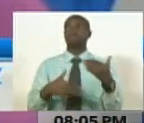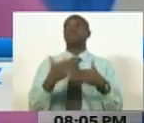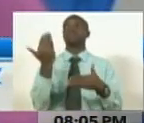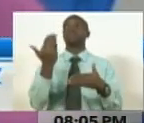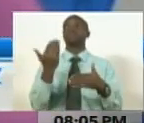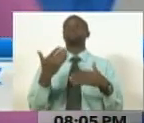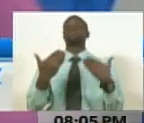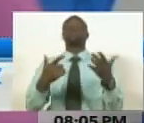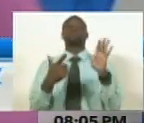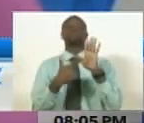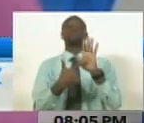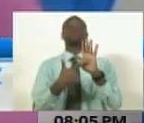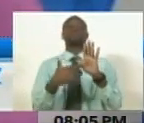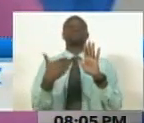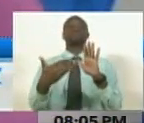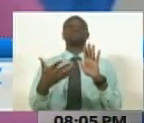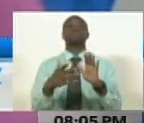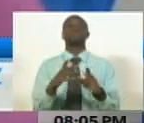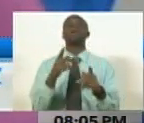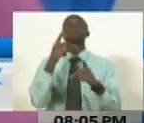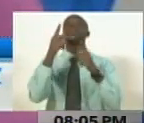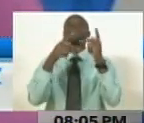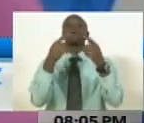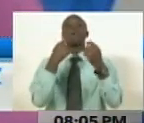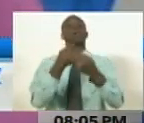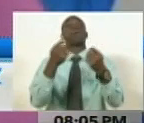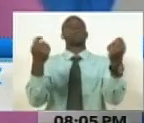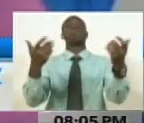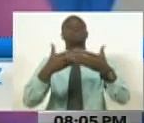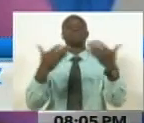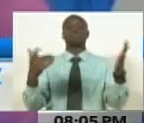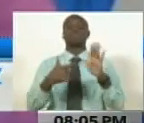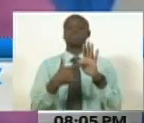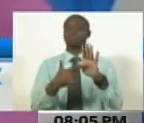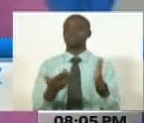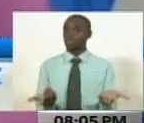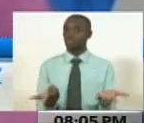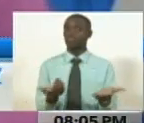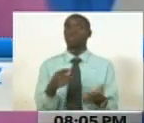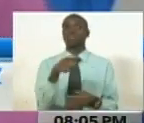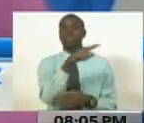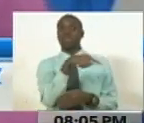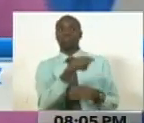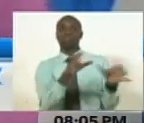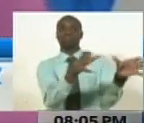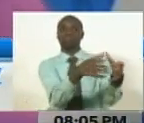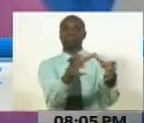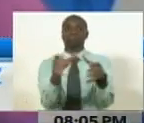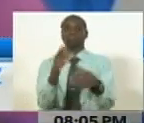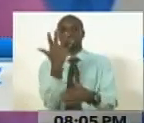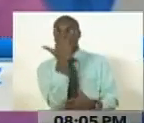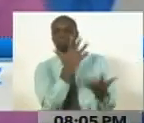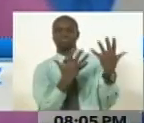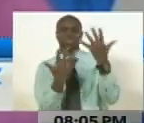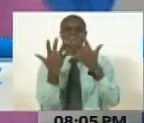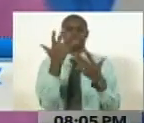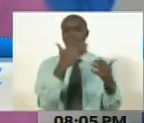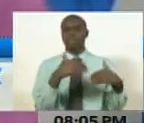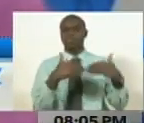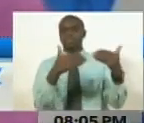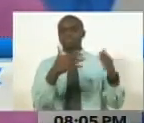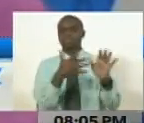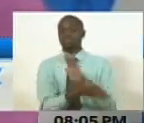significó un fracaso político hacia esas facciones del gobierno que han ejercido todo